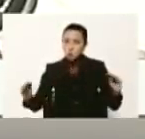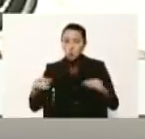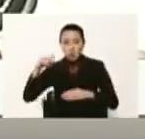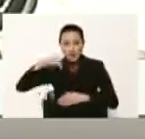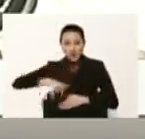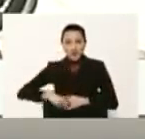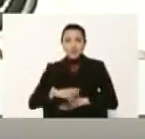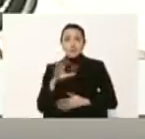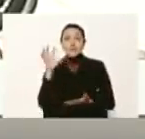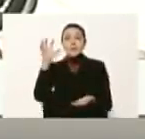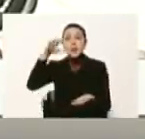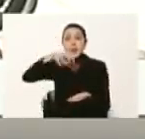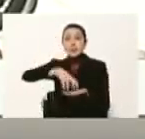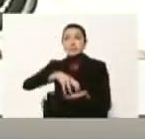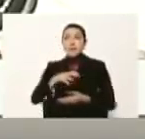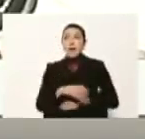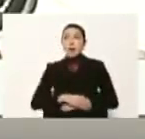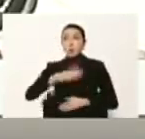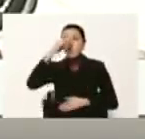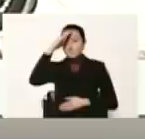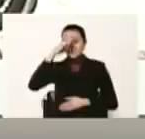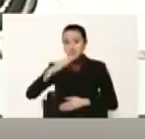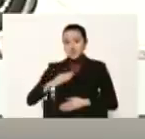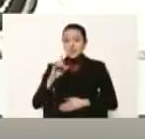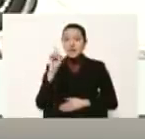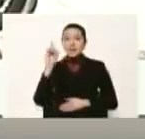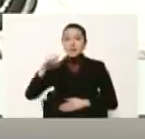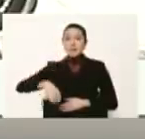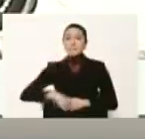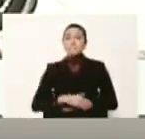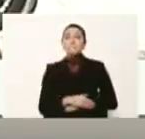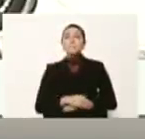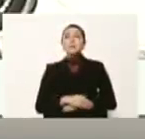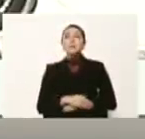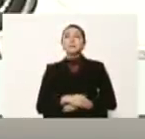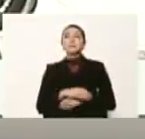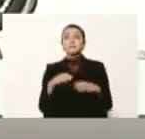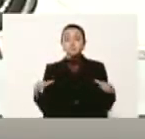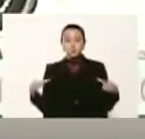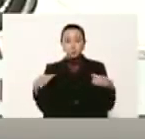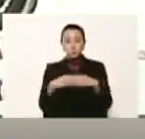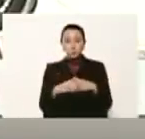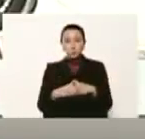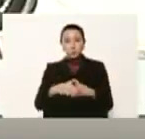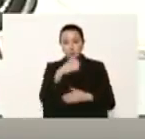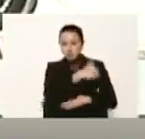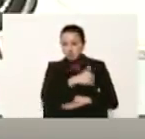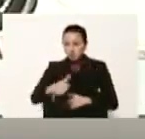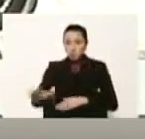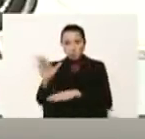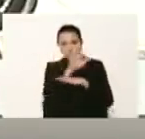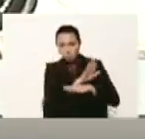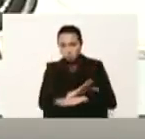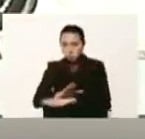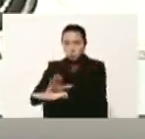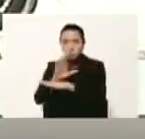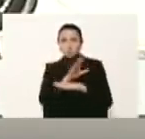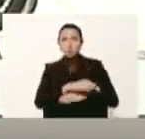Estado, inteligencia militar, inteligencia de nuestros organismos de seguridad